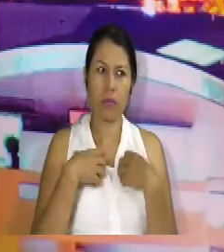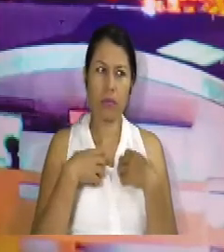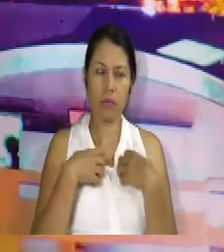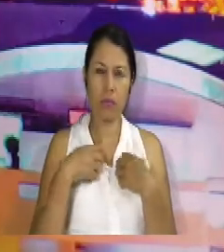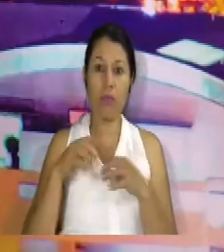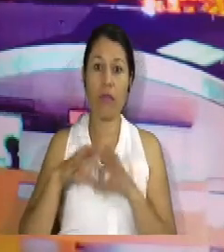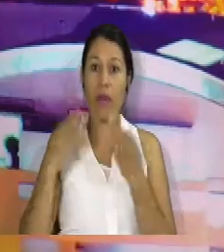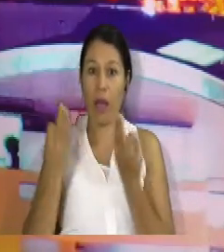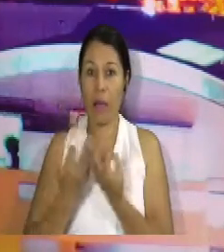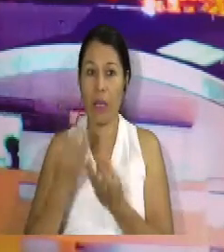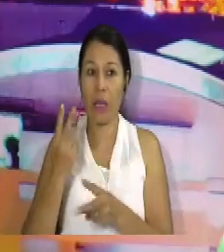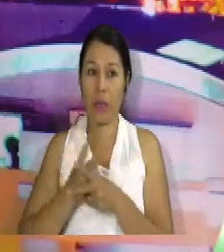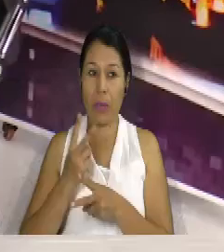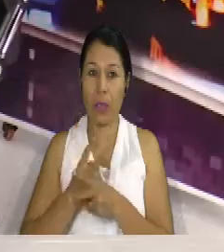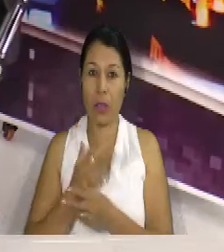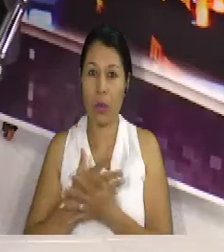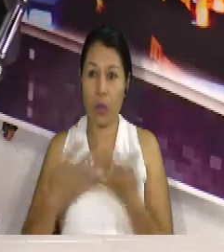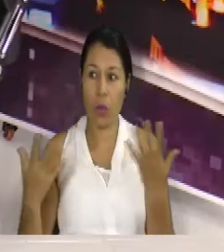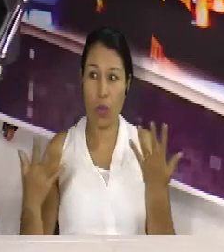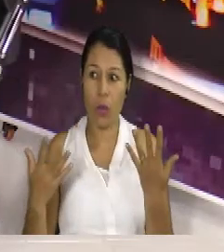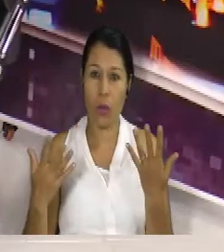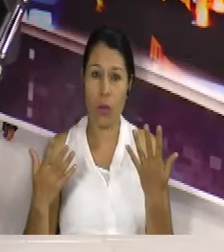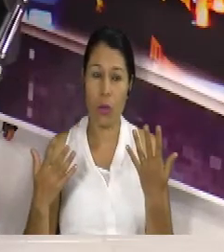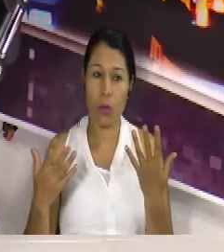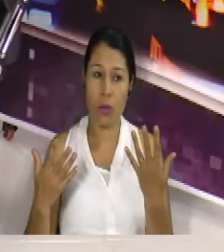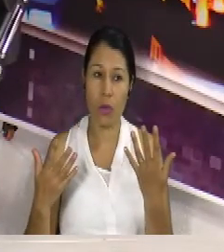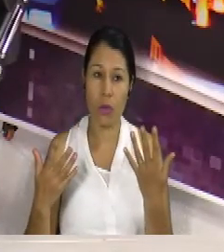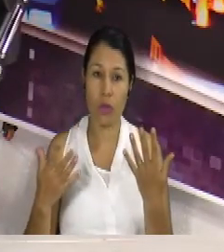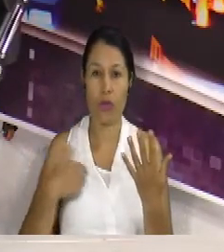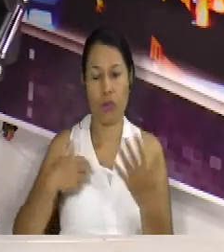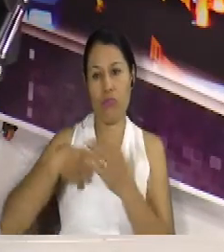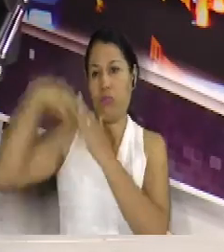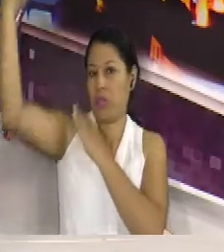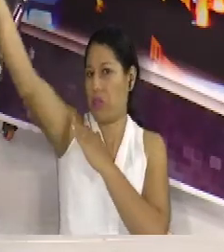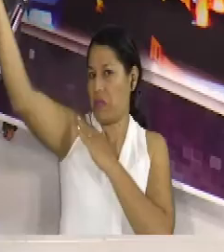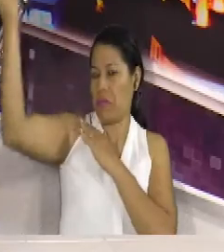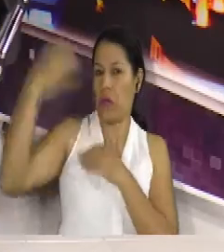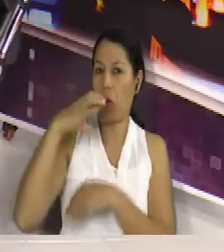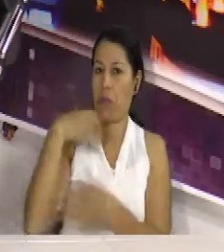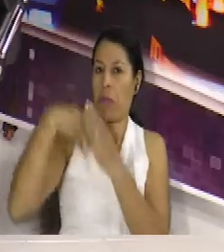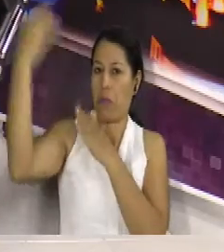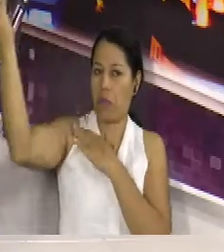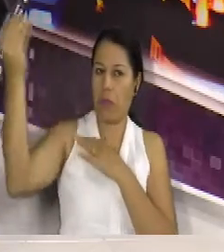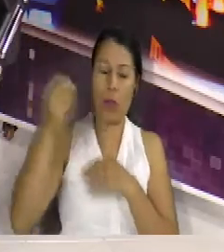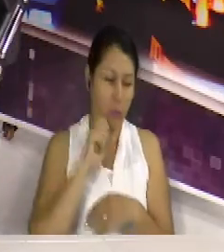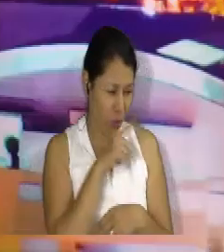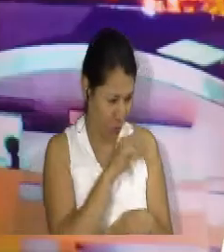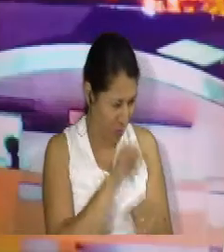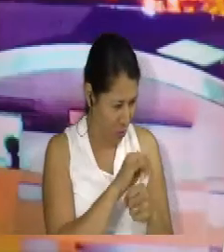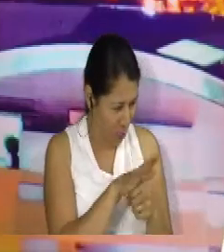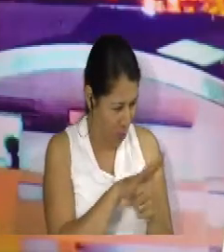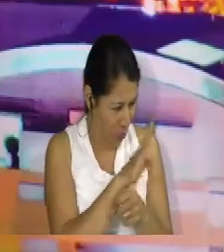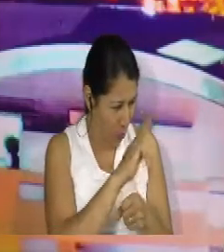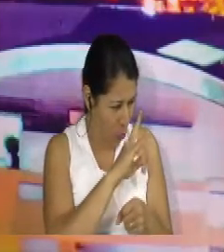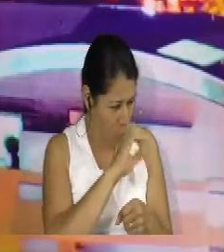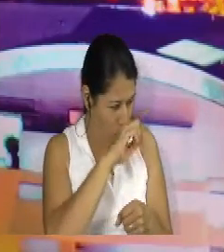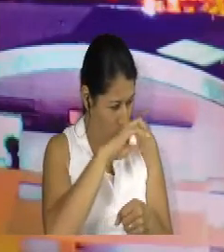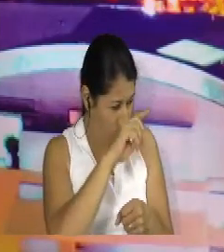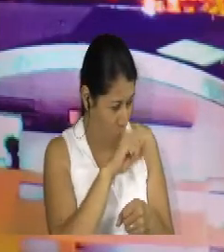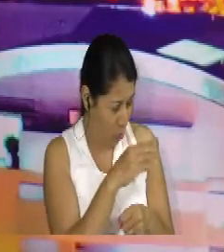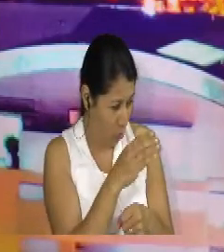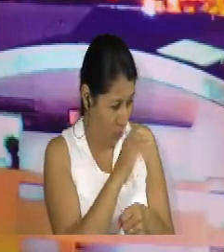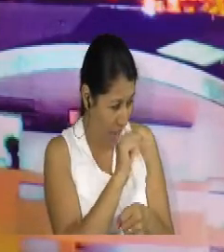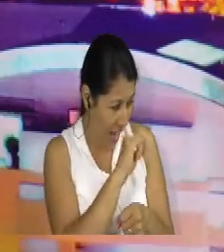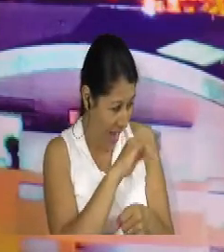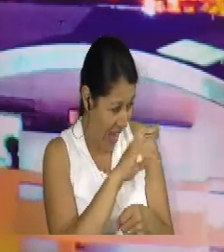cosa, salí del país. ¿Era cuando usted vivía en Buenos Aires? No, en esa época yo vivía en Palmira. En Palmira. En Palmira, y entonces, bueno, salí